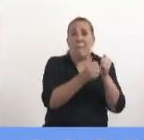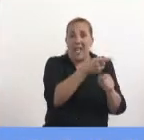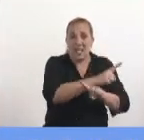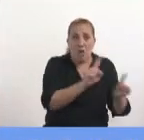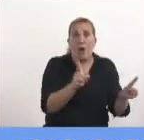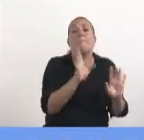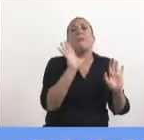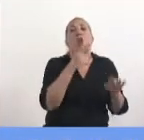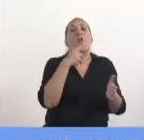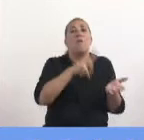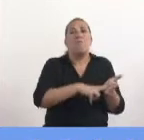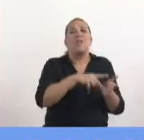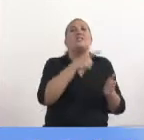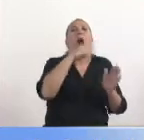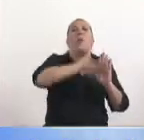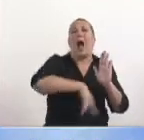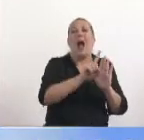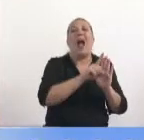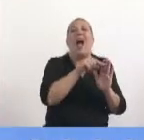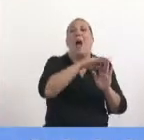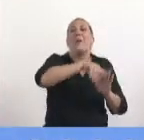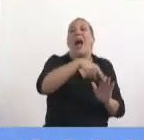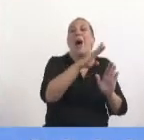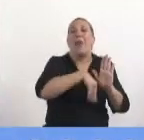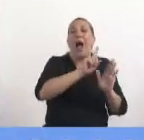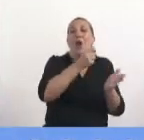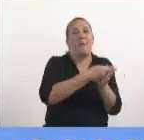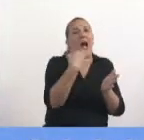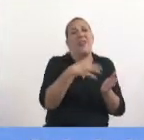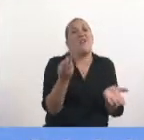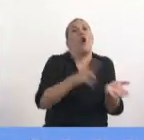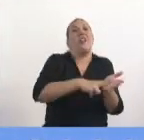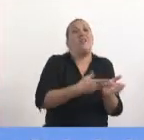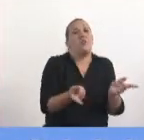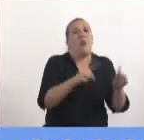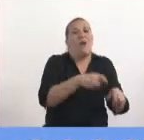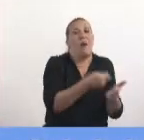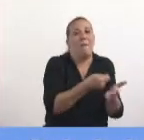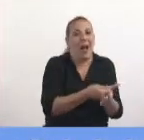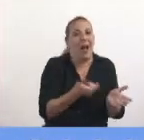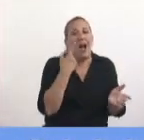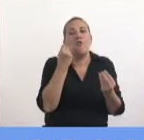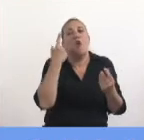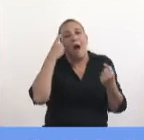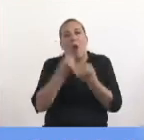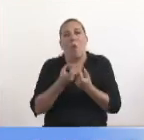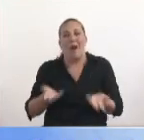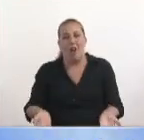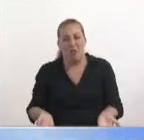las bajas de impuestos que por ahí están previstas en este tipo de acuerdos y en este tipo de consensos.